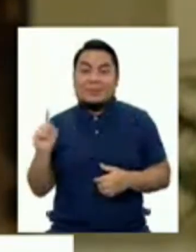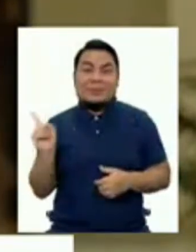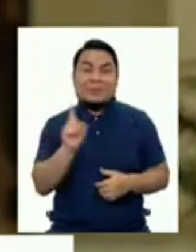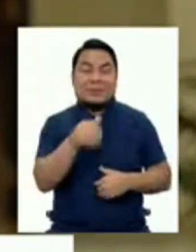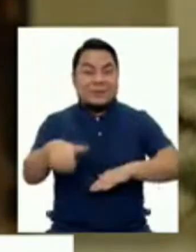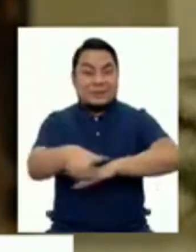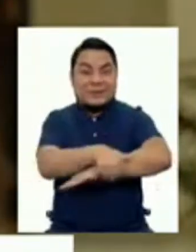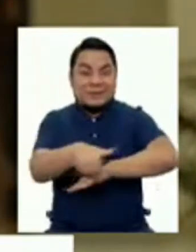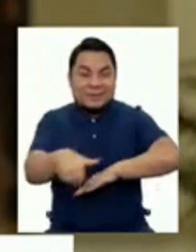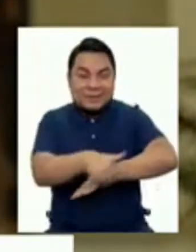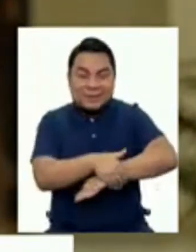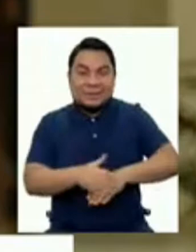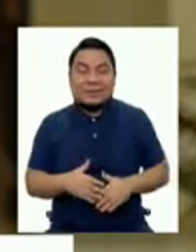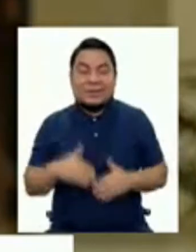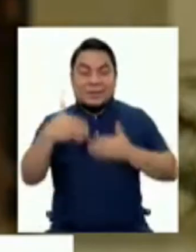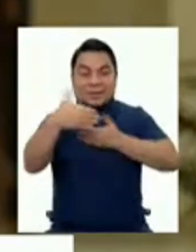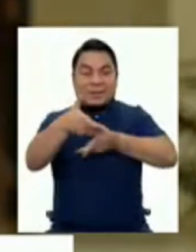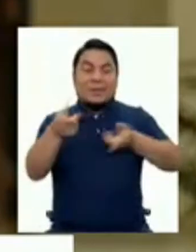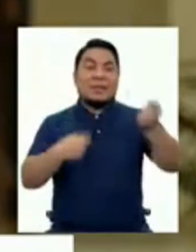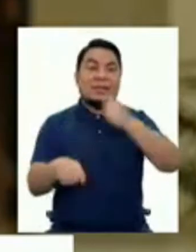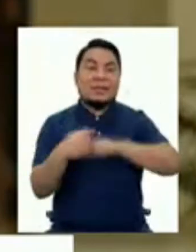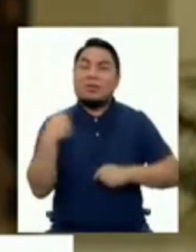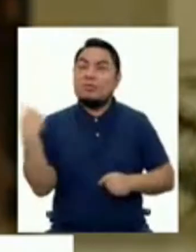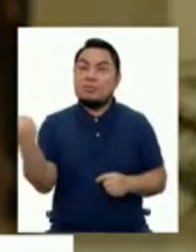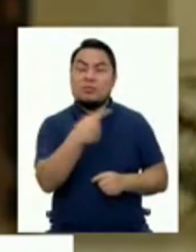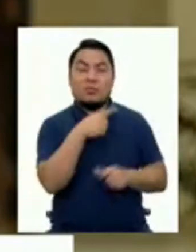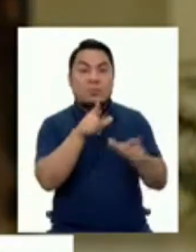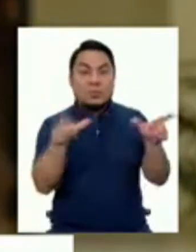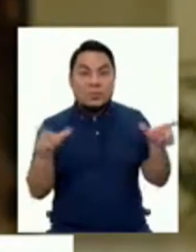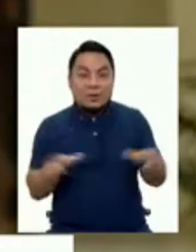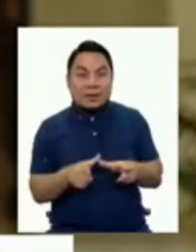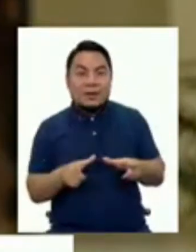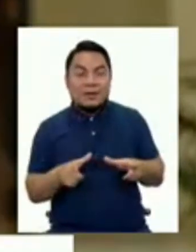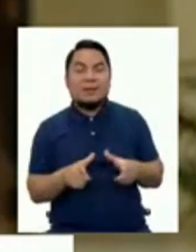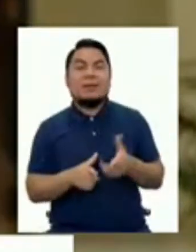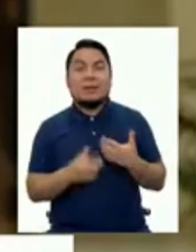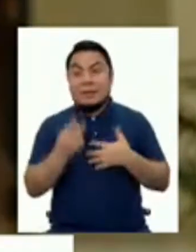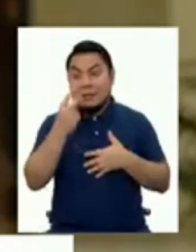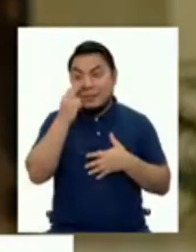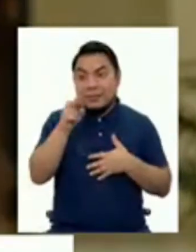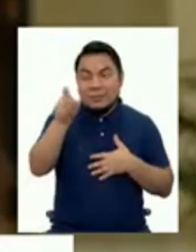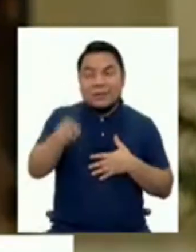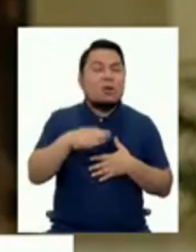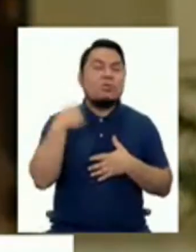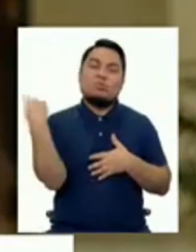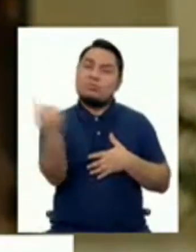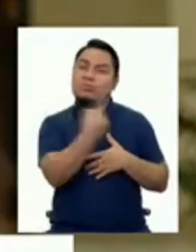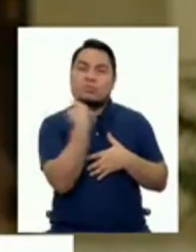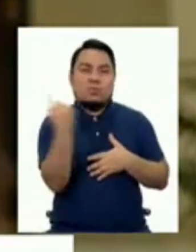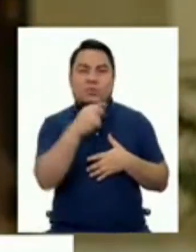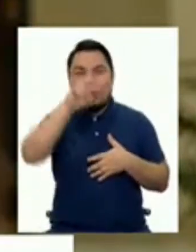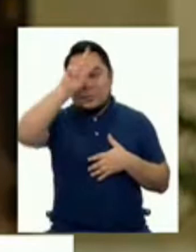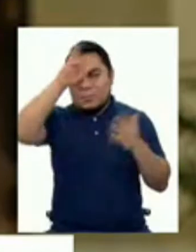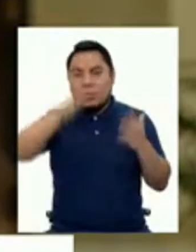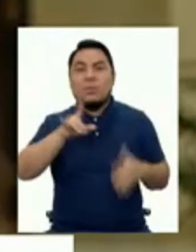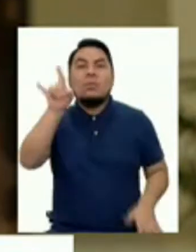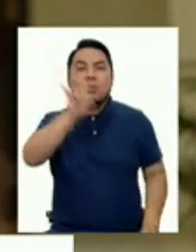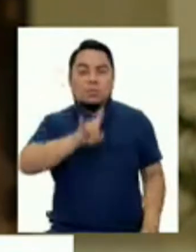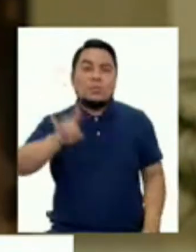las calles, por las tiendas de toda la ciudad, vemos que todos los peruanos